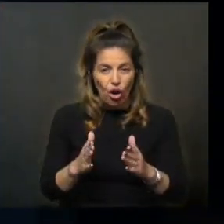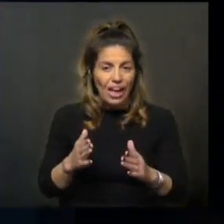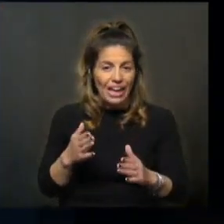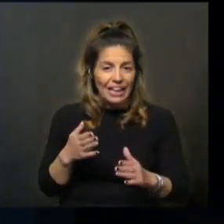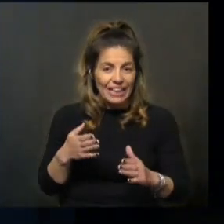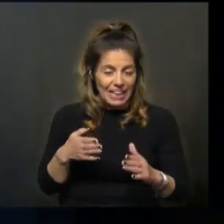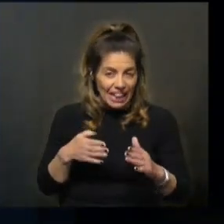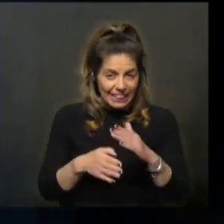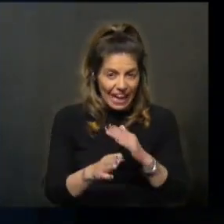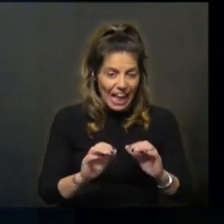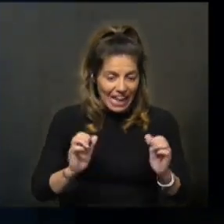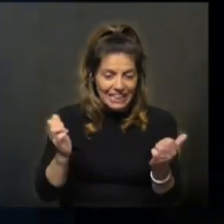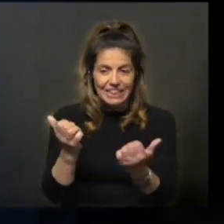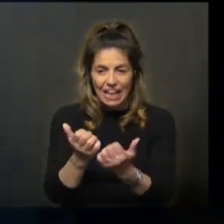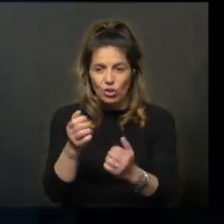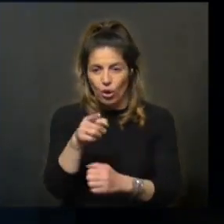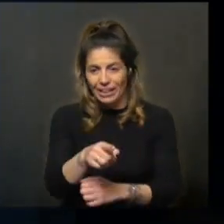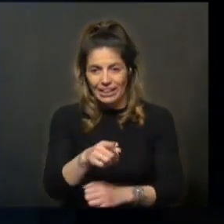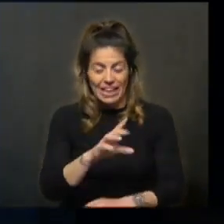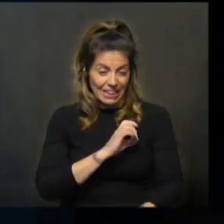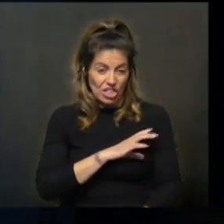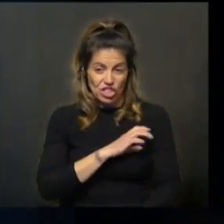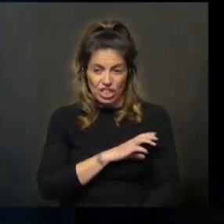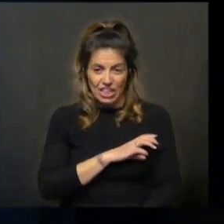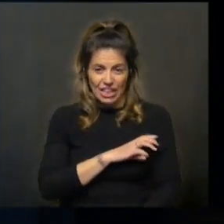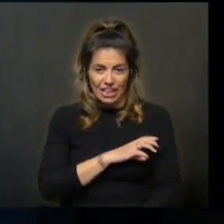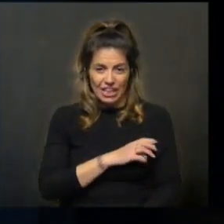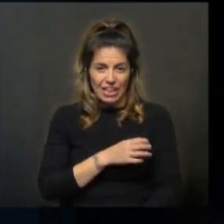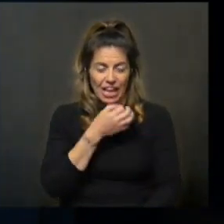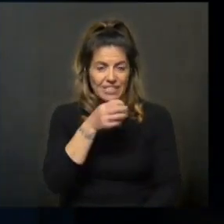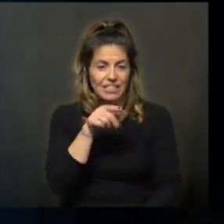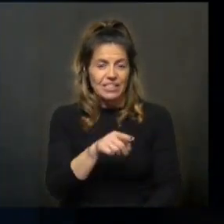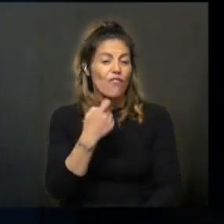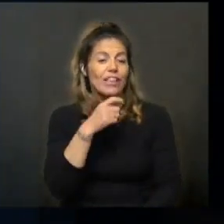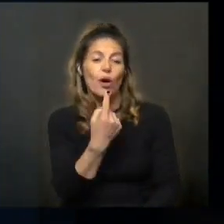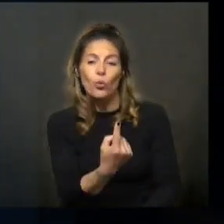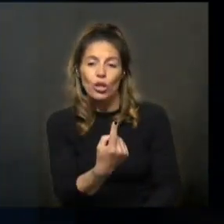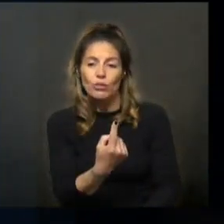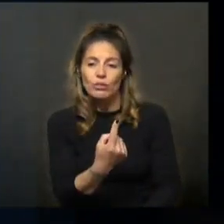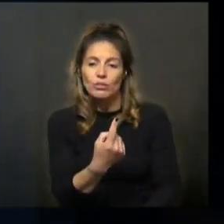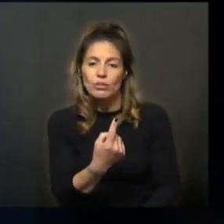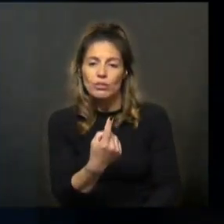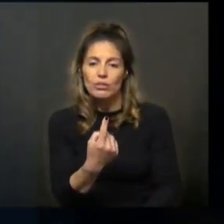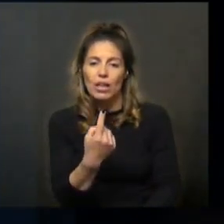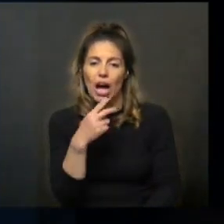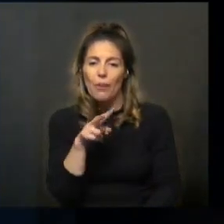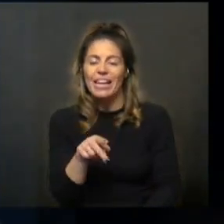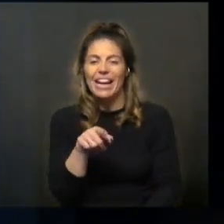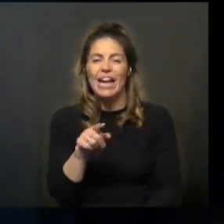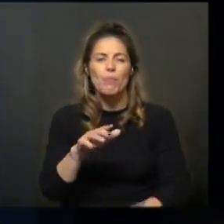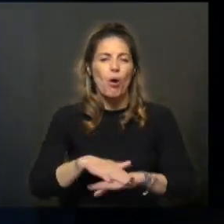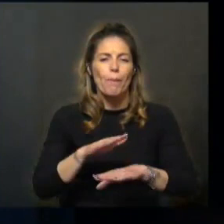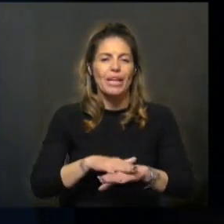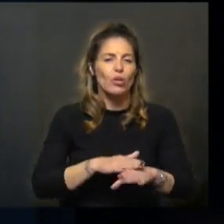ahí al estadio de de Santiago de Chile a decir no falta uno creo que que en un momento termin cuando están